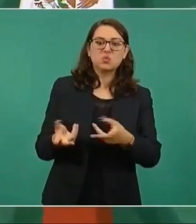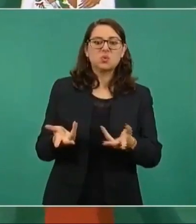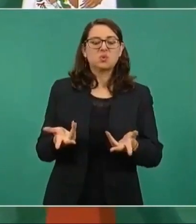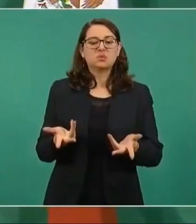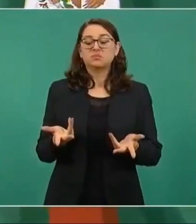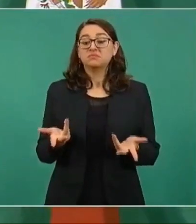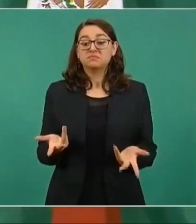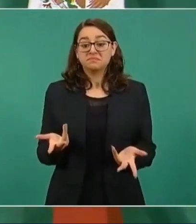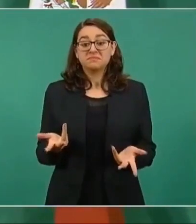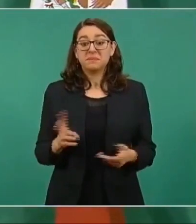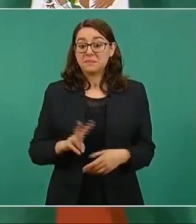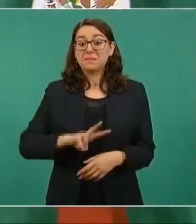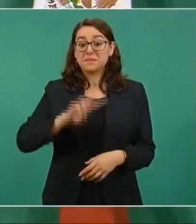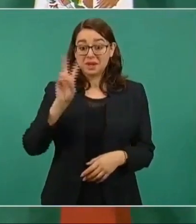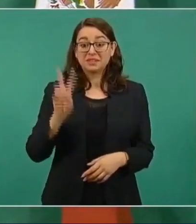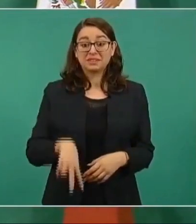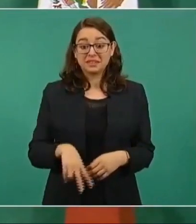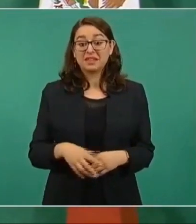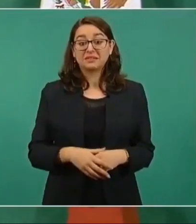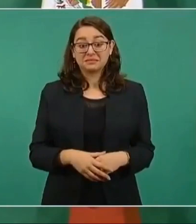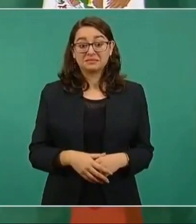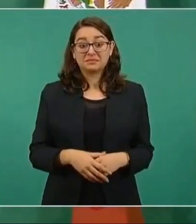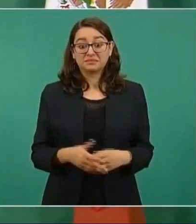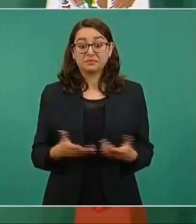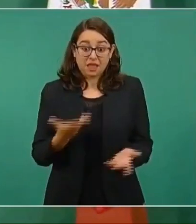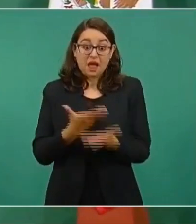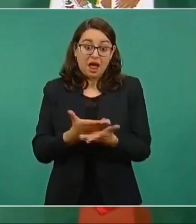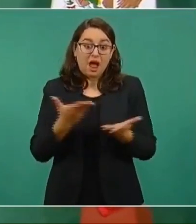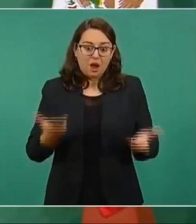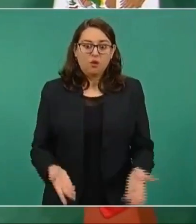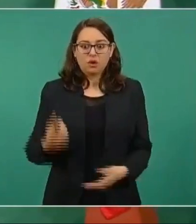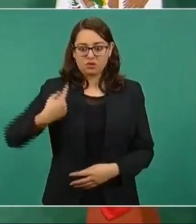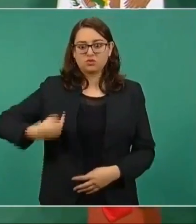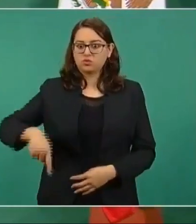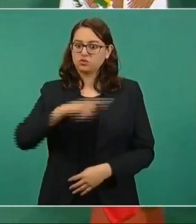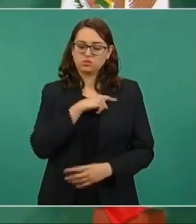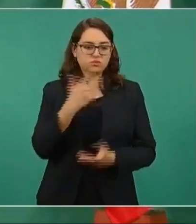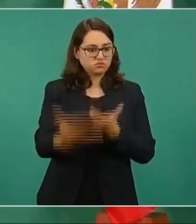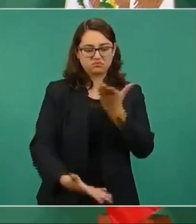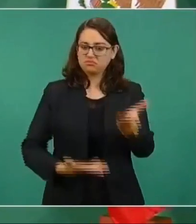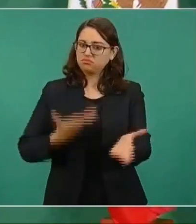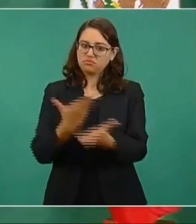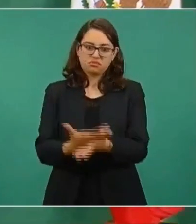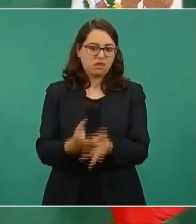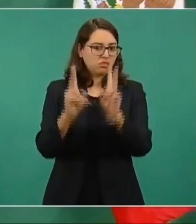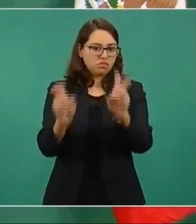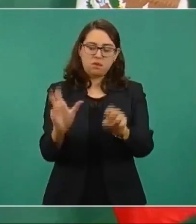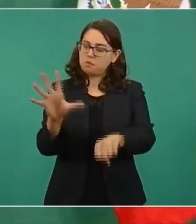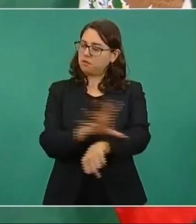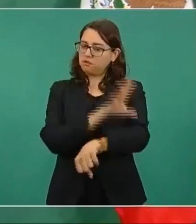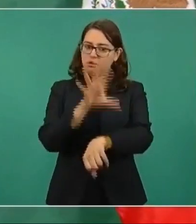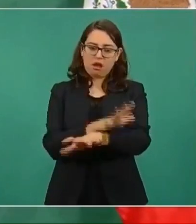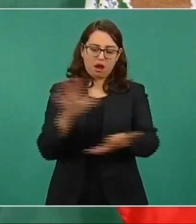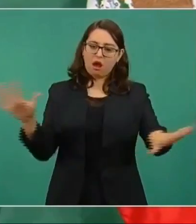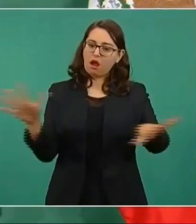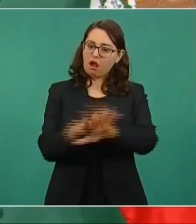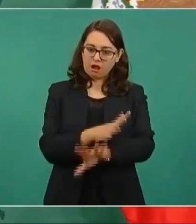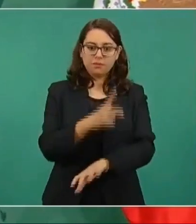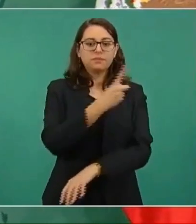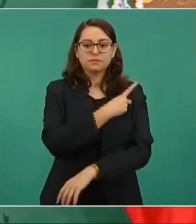que significa la política que queremos cambiar en materia de energía.